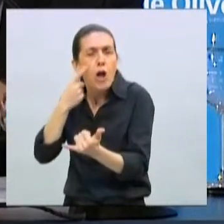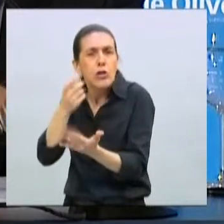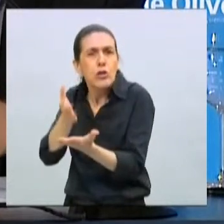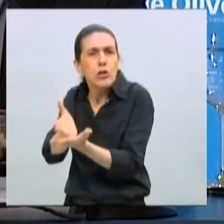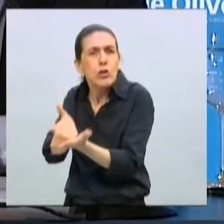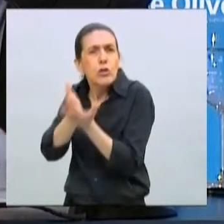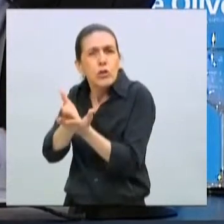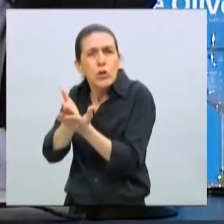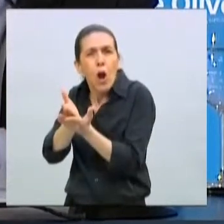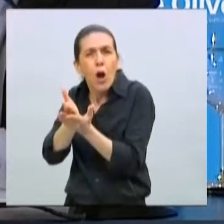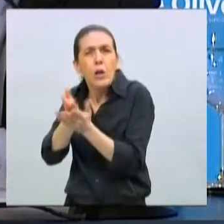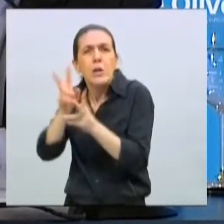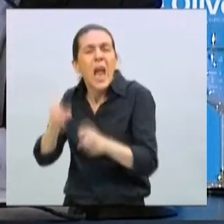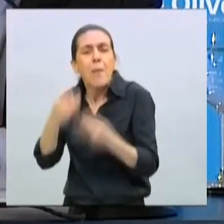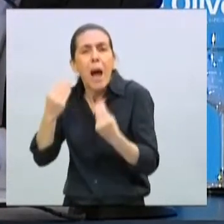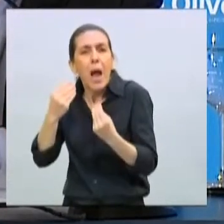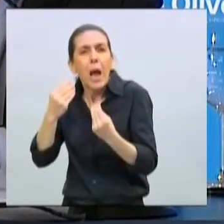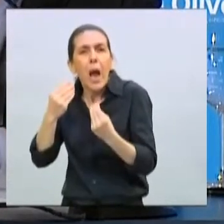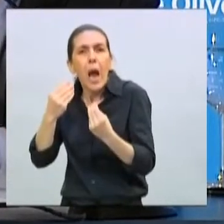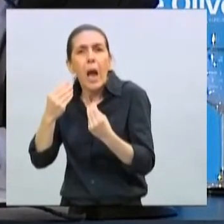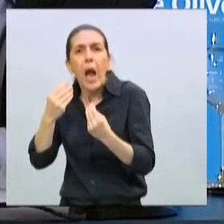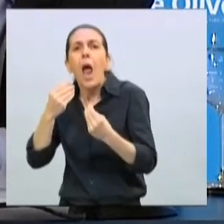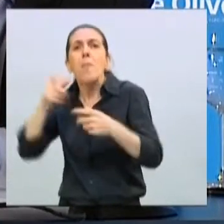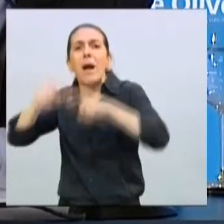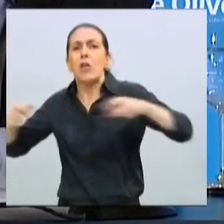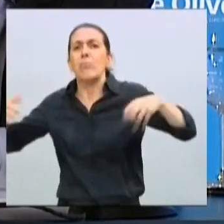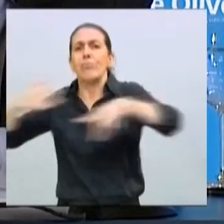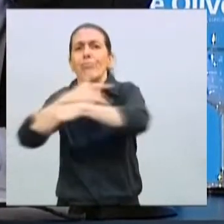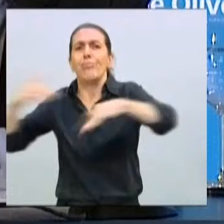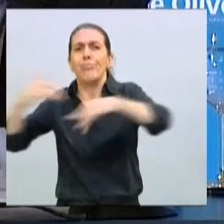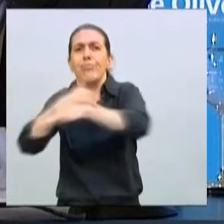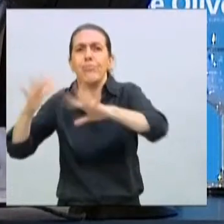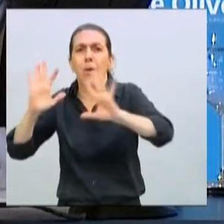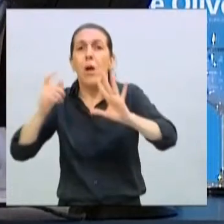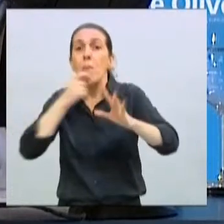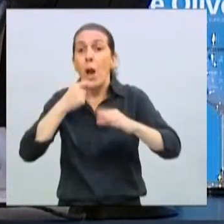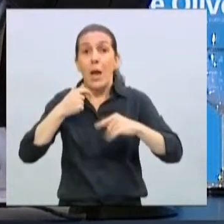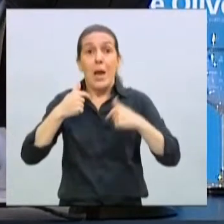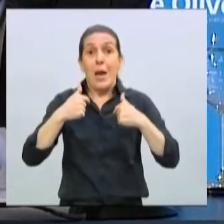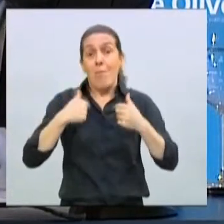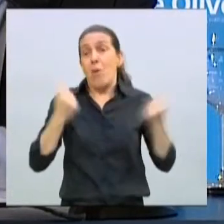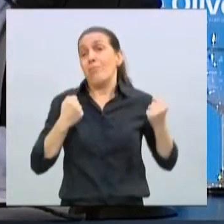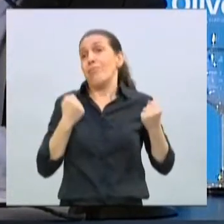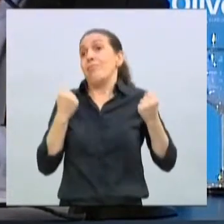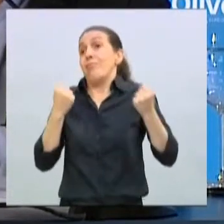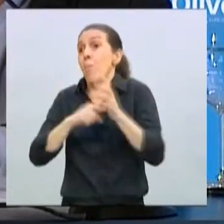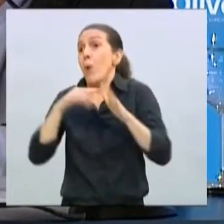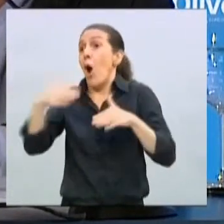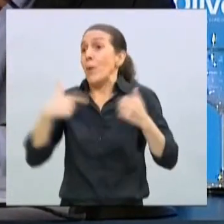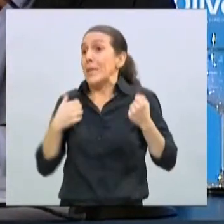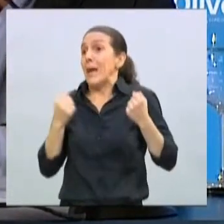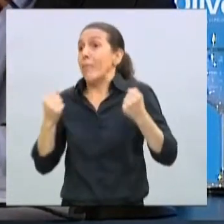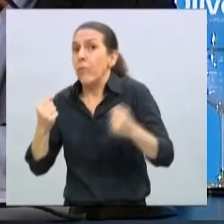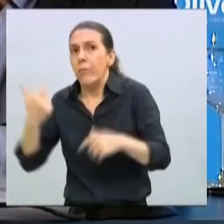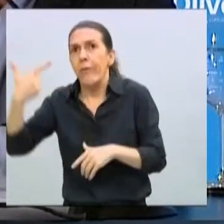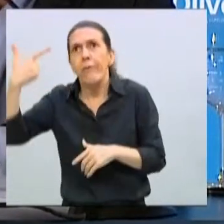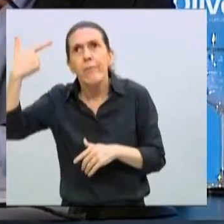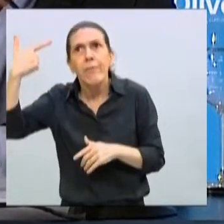de la circulación. No se puede entrar a esos distritos sin que tome la fiebre, sin que nuestros